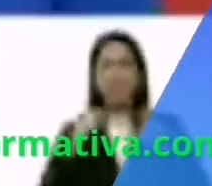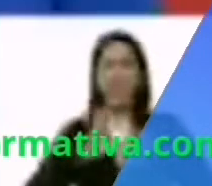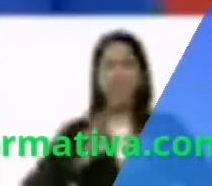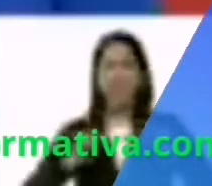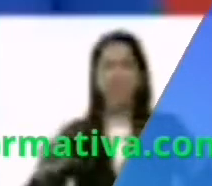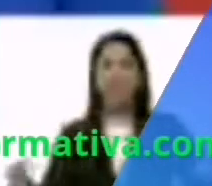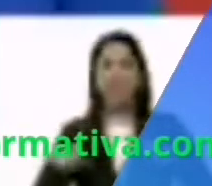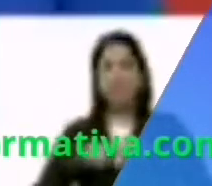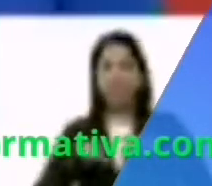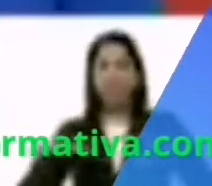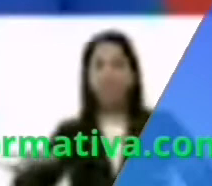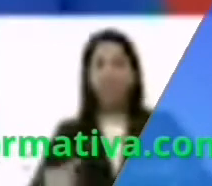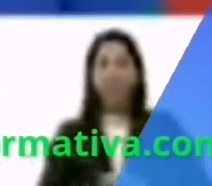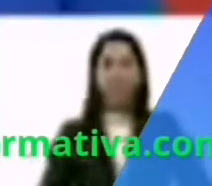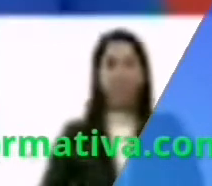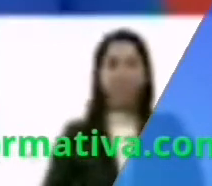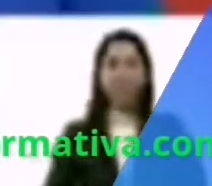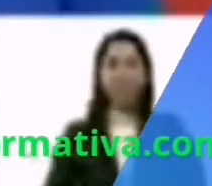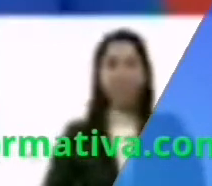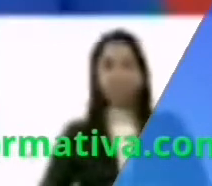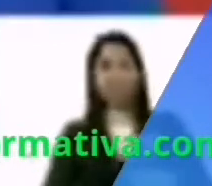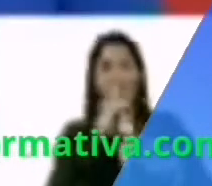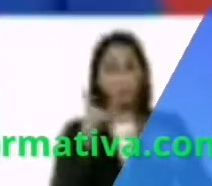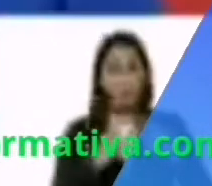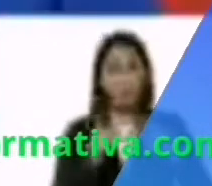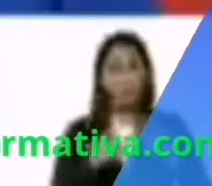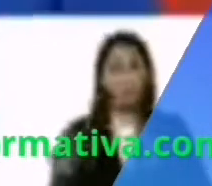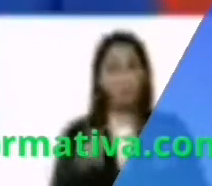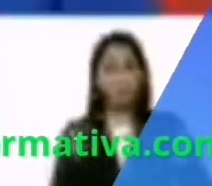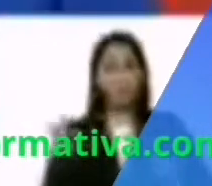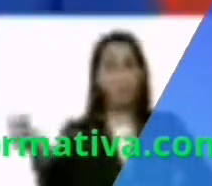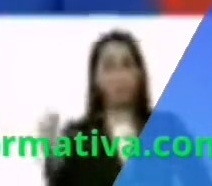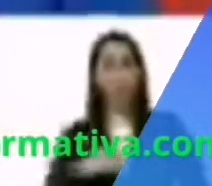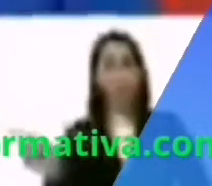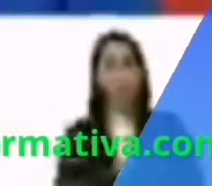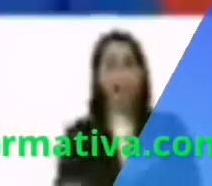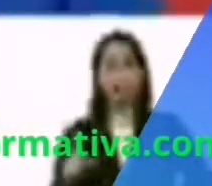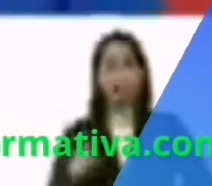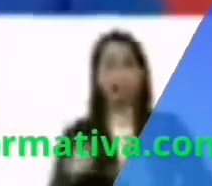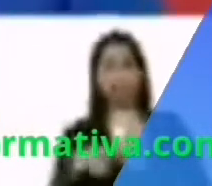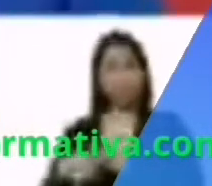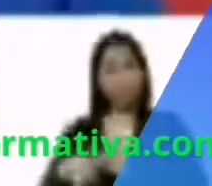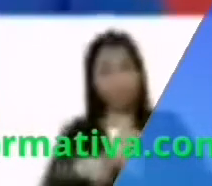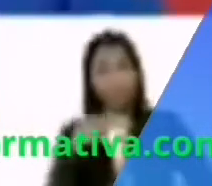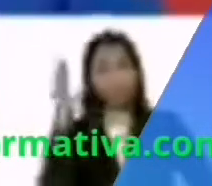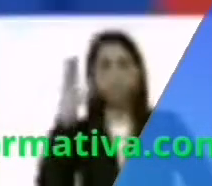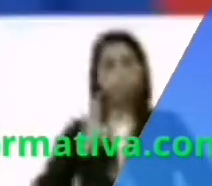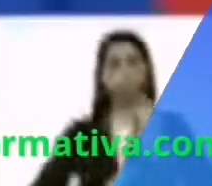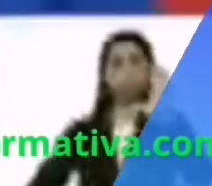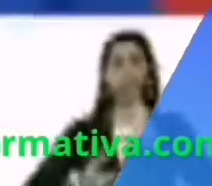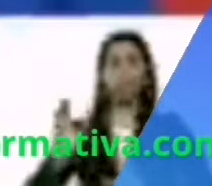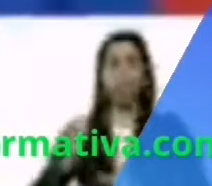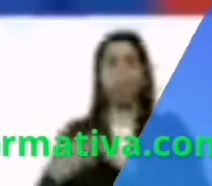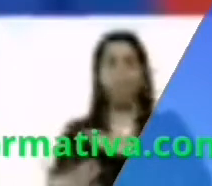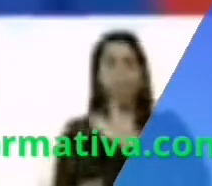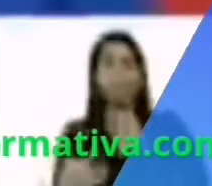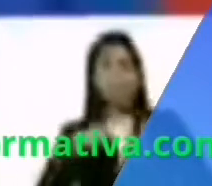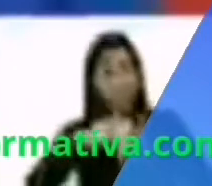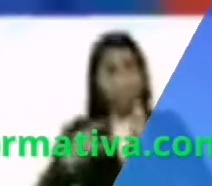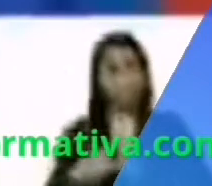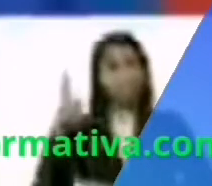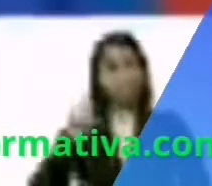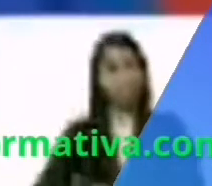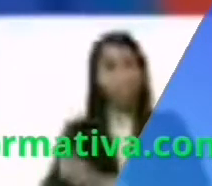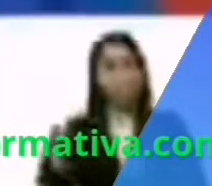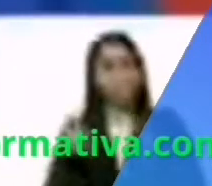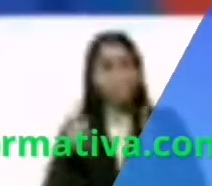persona fallecida por la pandemia. Agradeció al presidente de Rusia, Vladimir Putin, que tuvo una